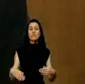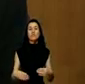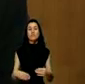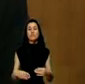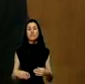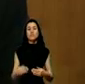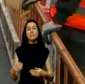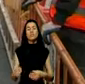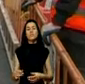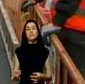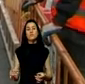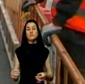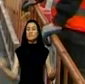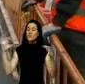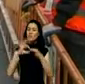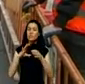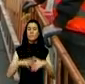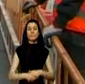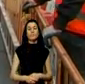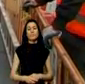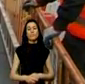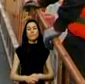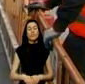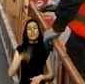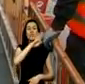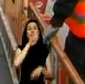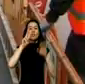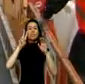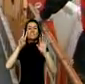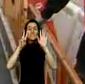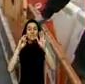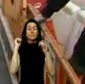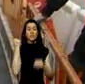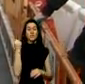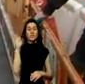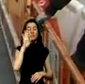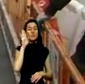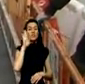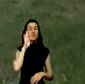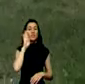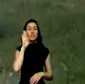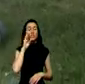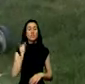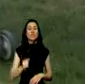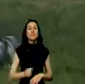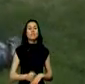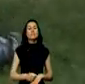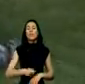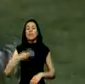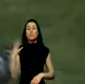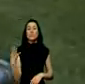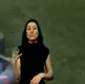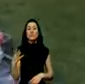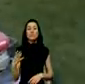pago a los proveedores. De los 47 millones, 32 millones 695 mil van destinados a facturas del año